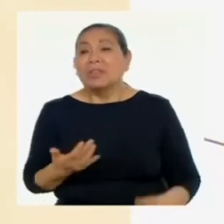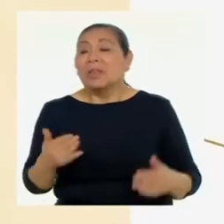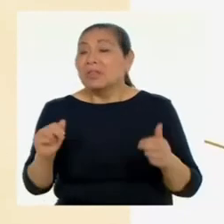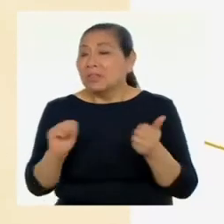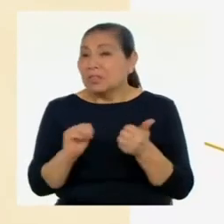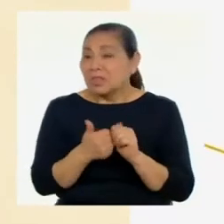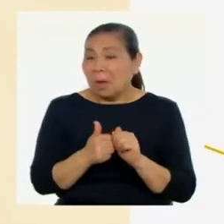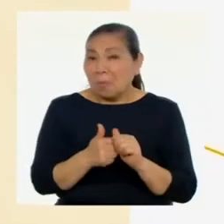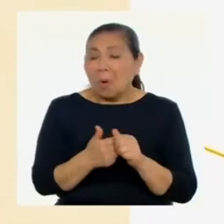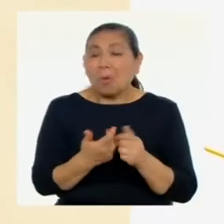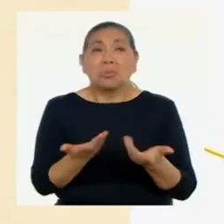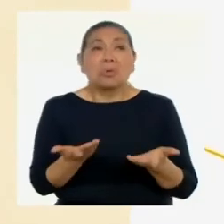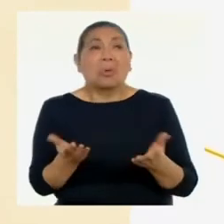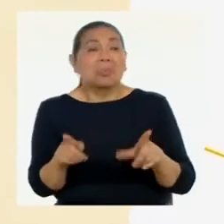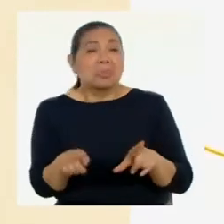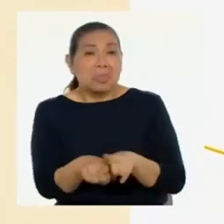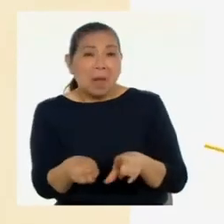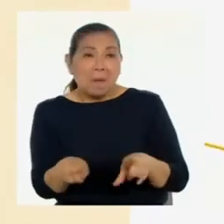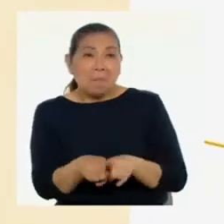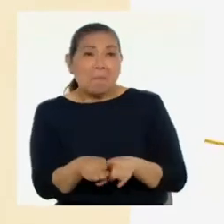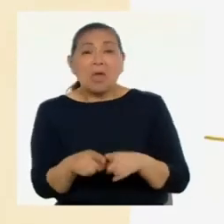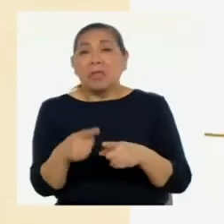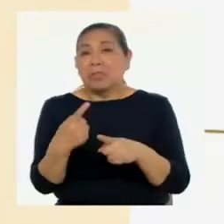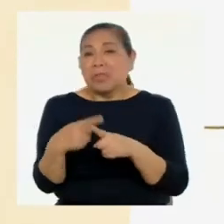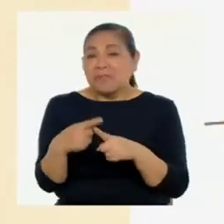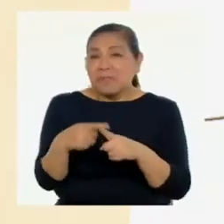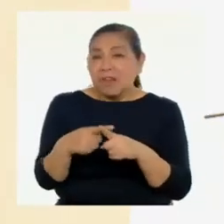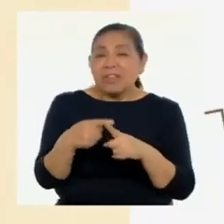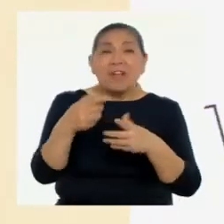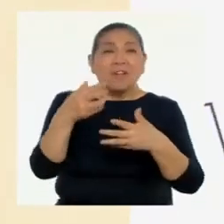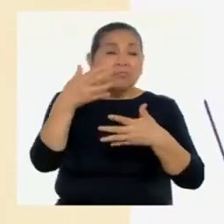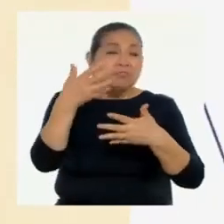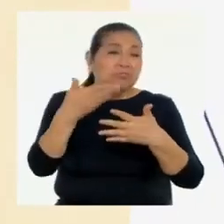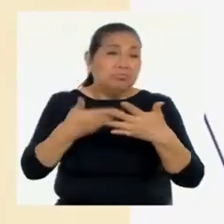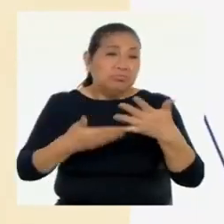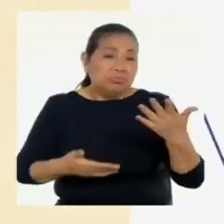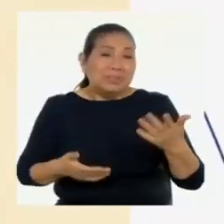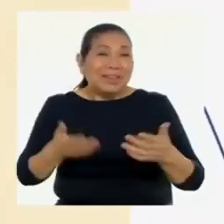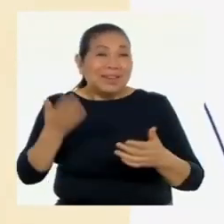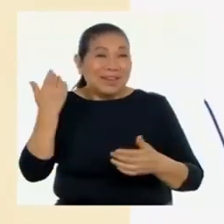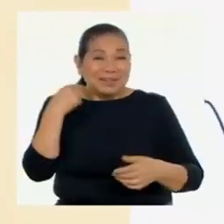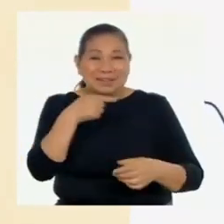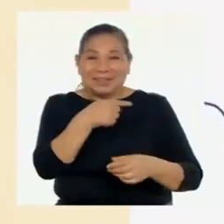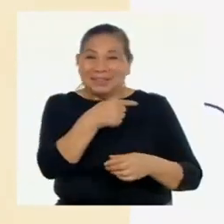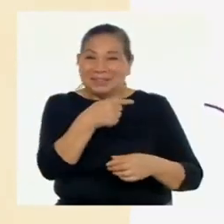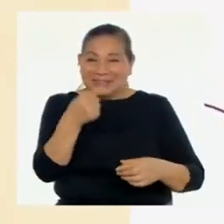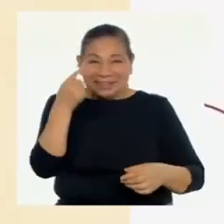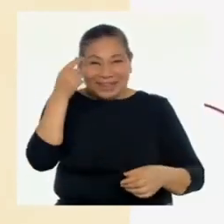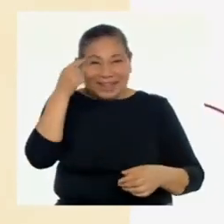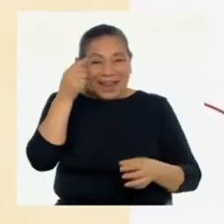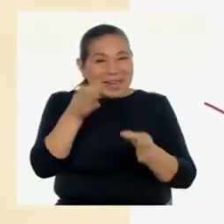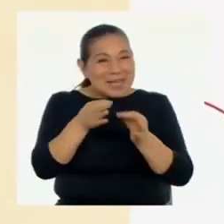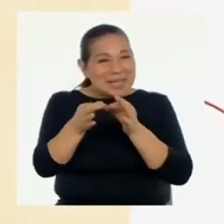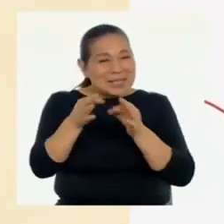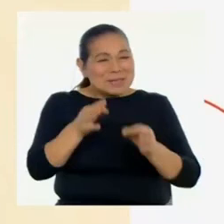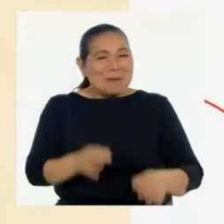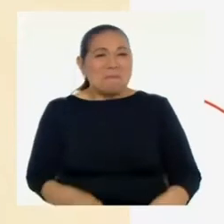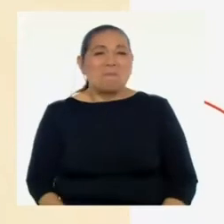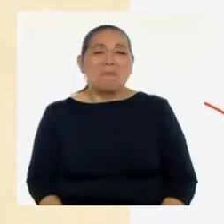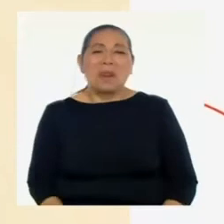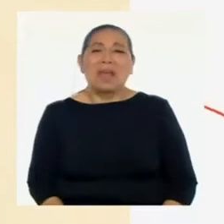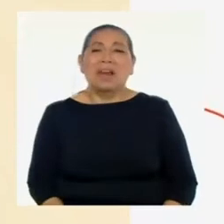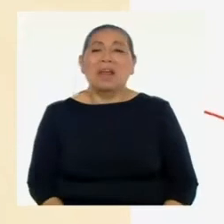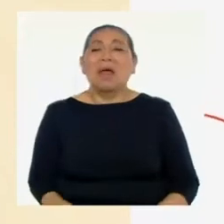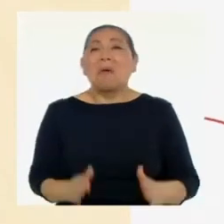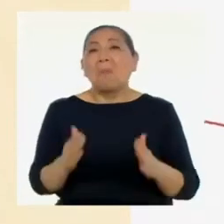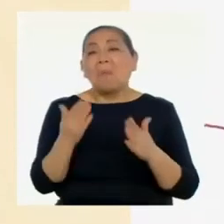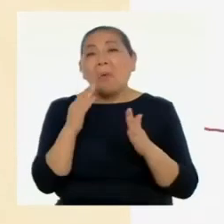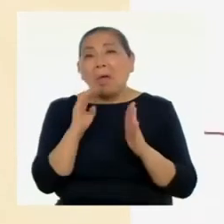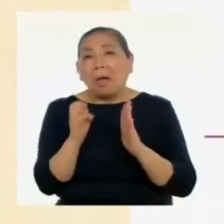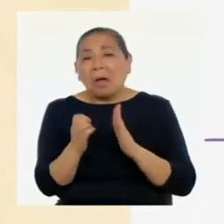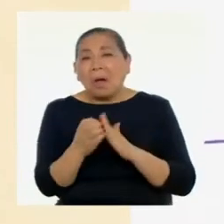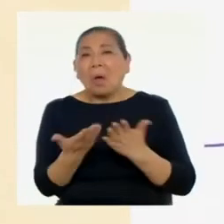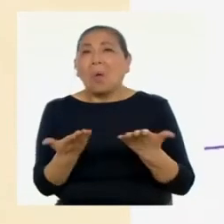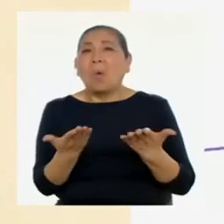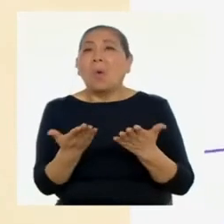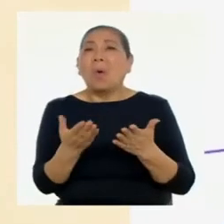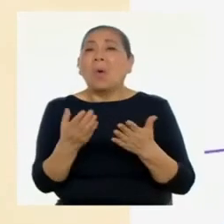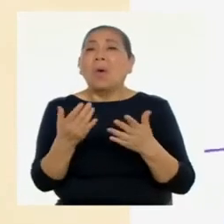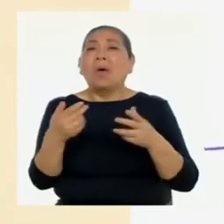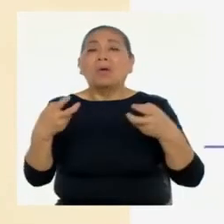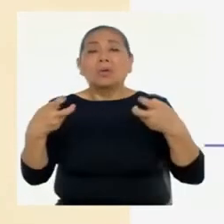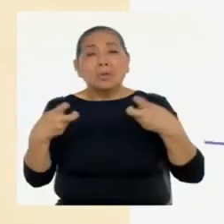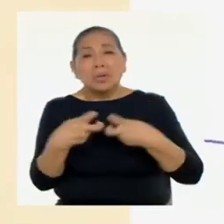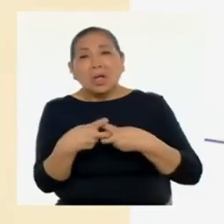en los deportes, sino que debería ocurrir en todas las áreas, como vimos la semana pasada. Podría ser en actividades del hogar, en